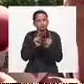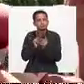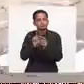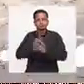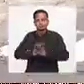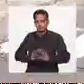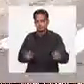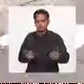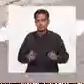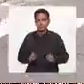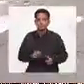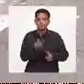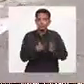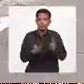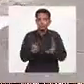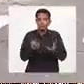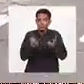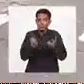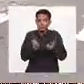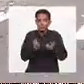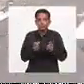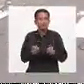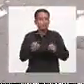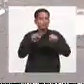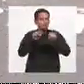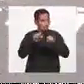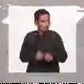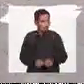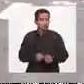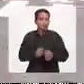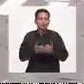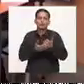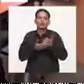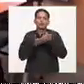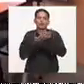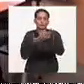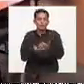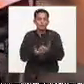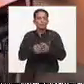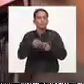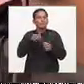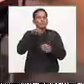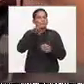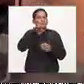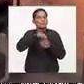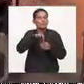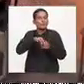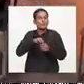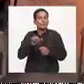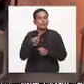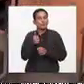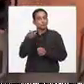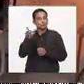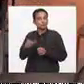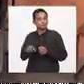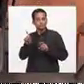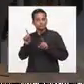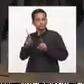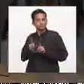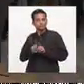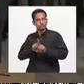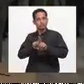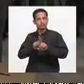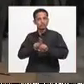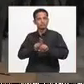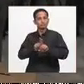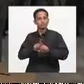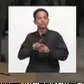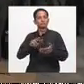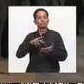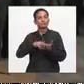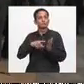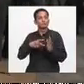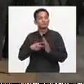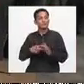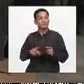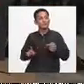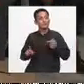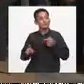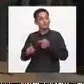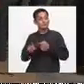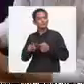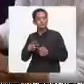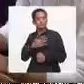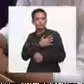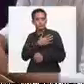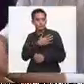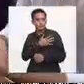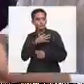derecho al voto Quiénes lo requieran podrán acogerse el beneficio del voto asistido es decir la posibilidad de contar con con una persona